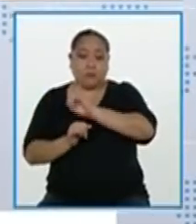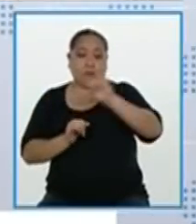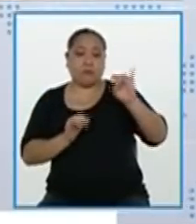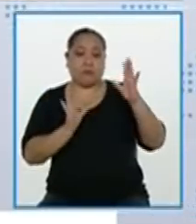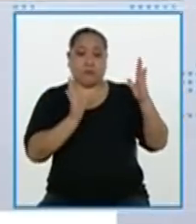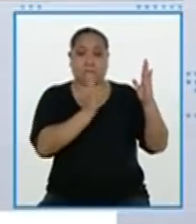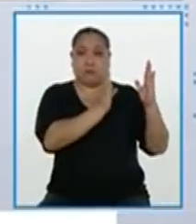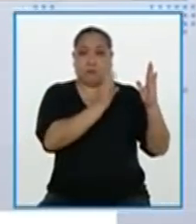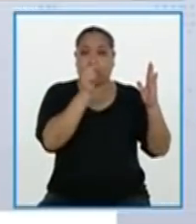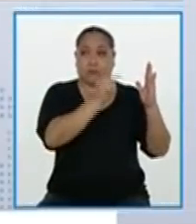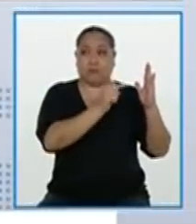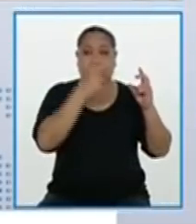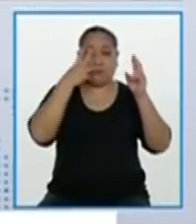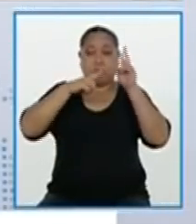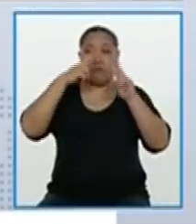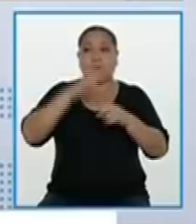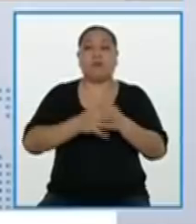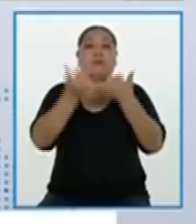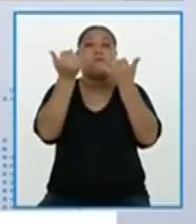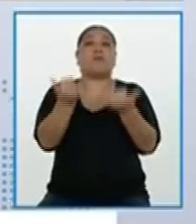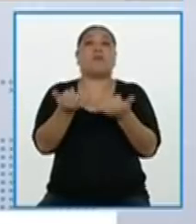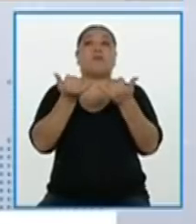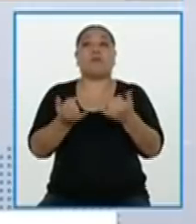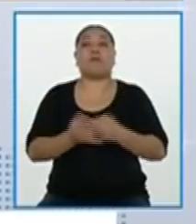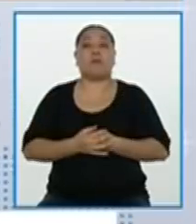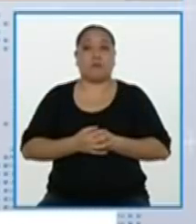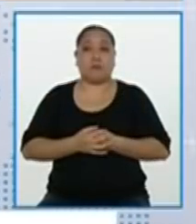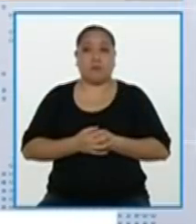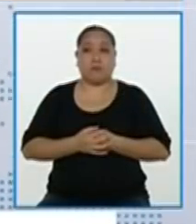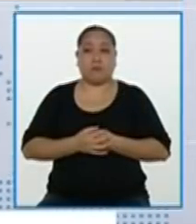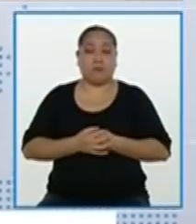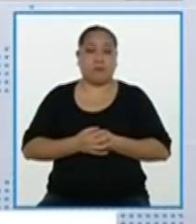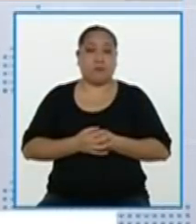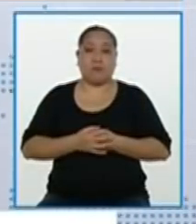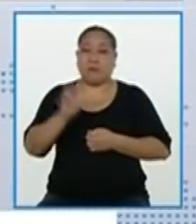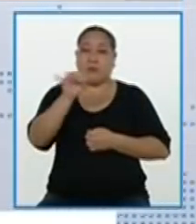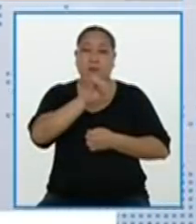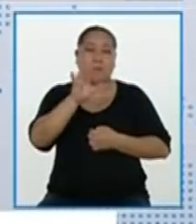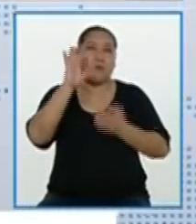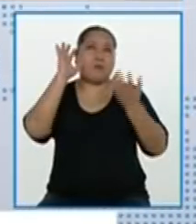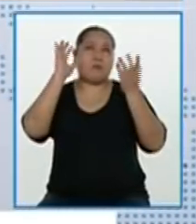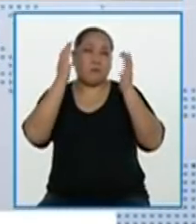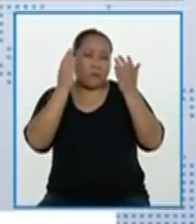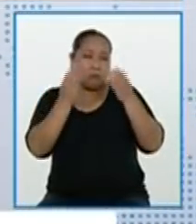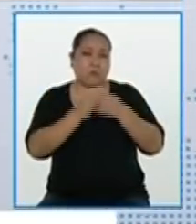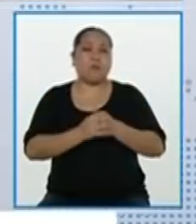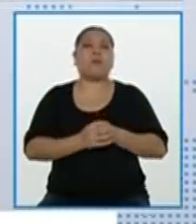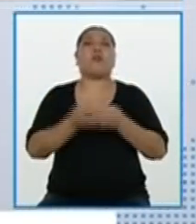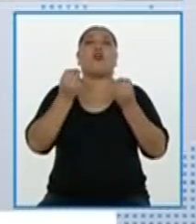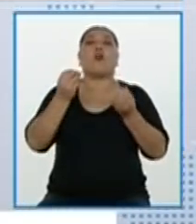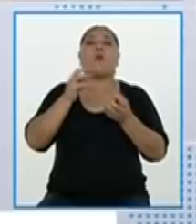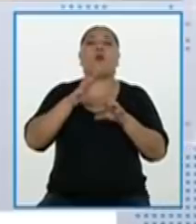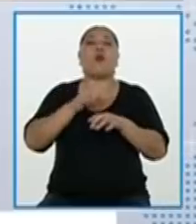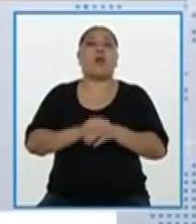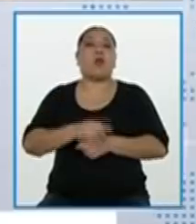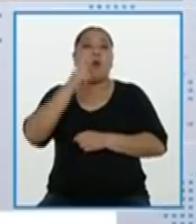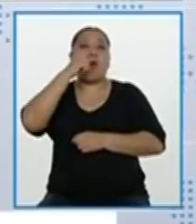acá yo entiendo que cuando recién empezó este problema era muy difícil tener un acercamiento y data a